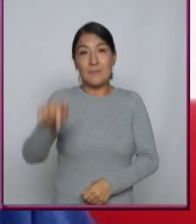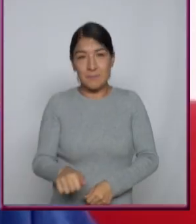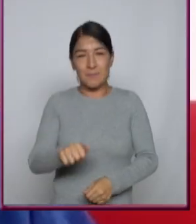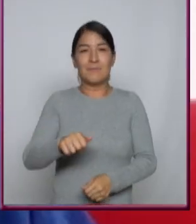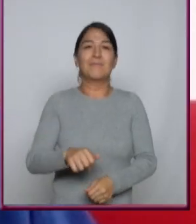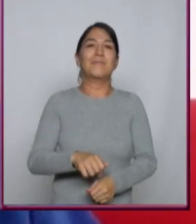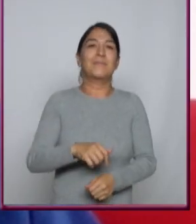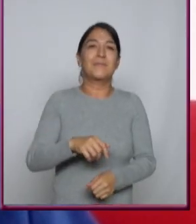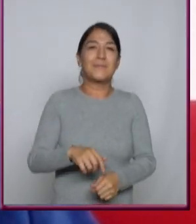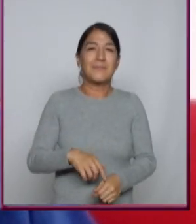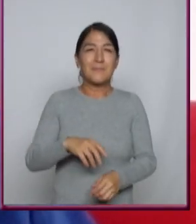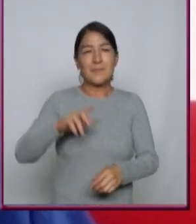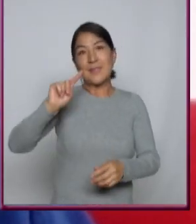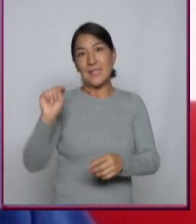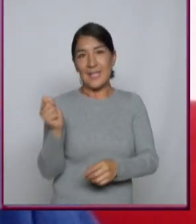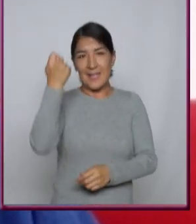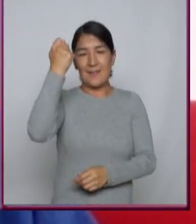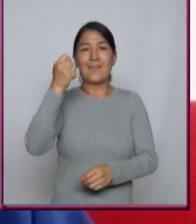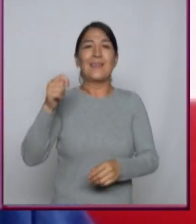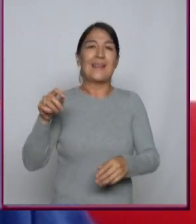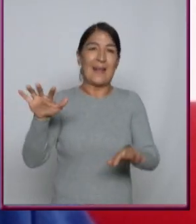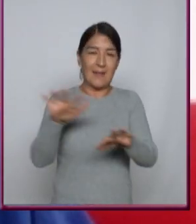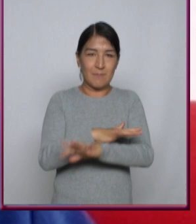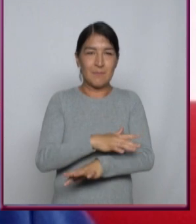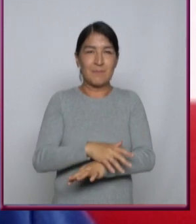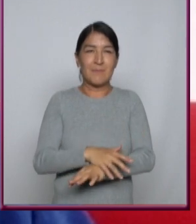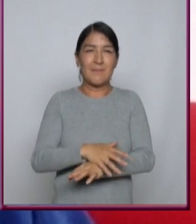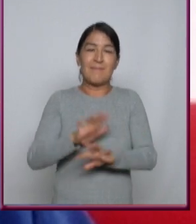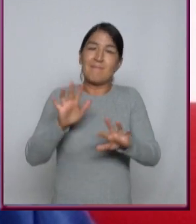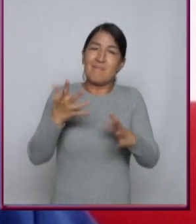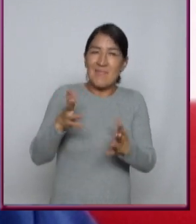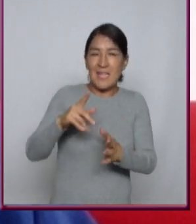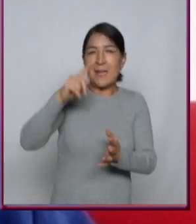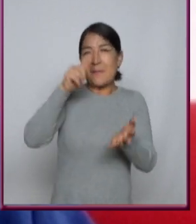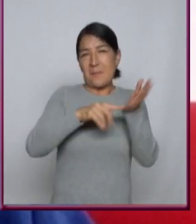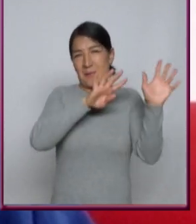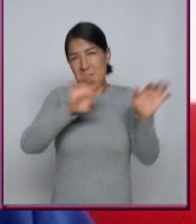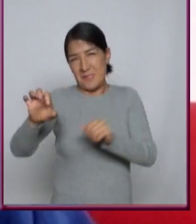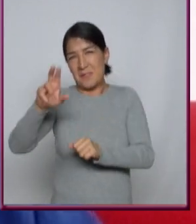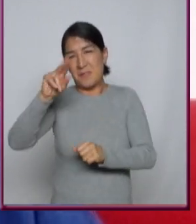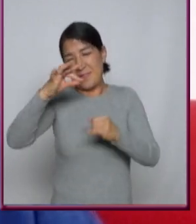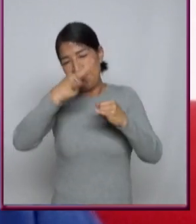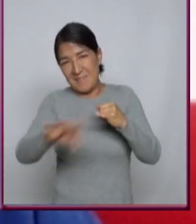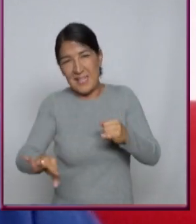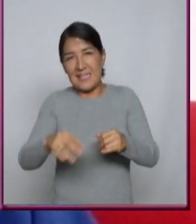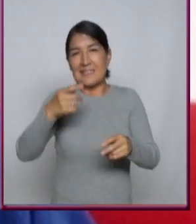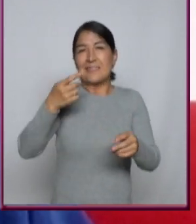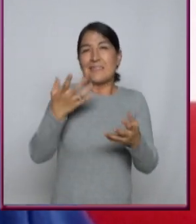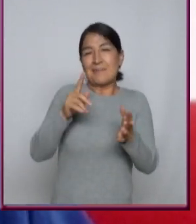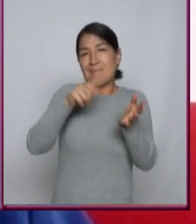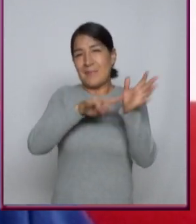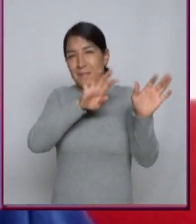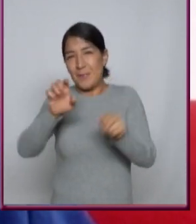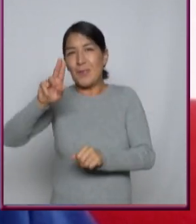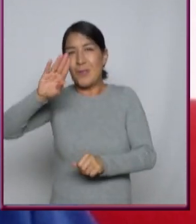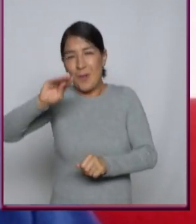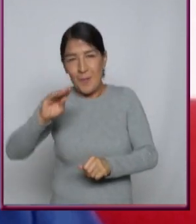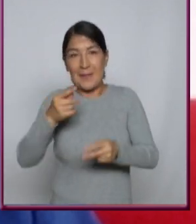última época tecnológica, te estoy hablando a final en los 80s y principios de los 90s, pues da el boom del